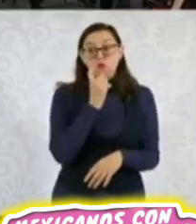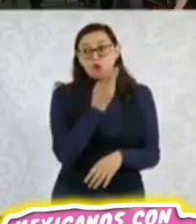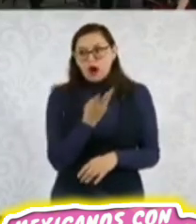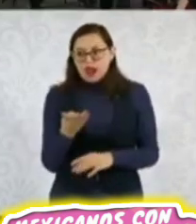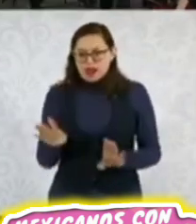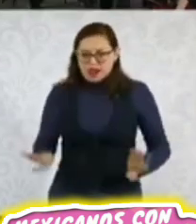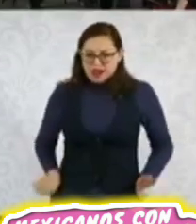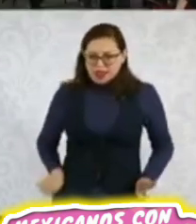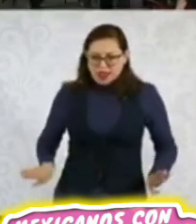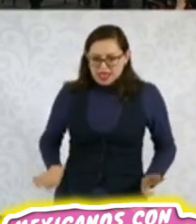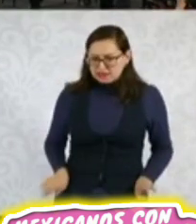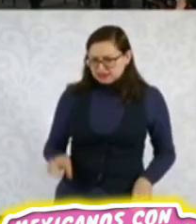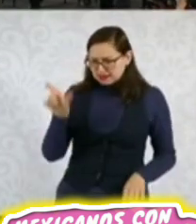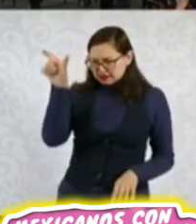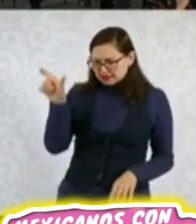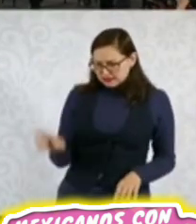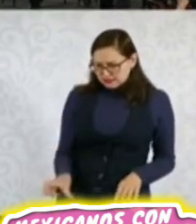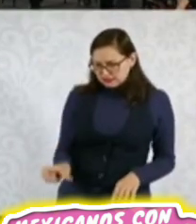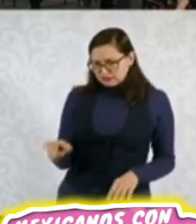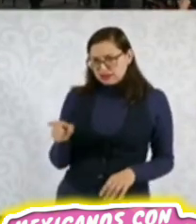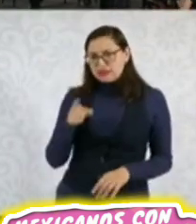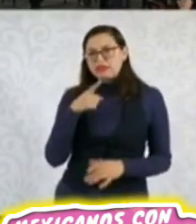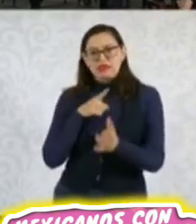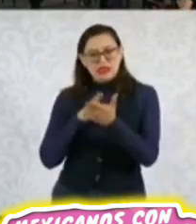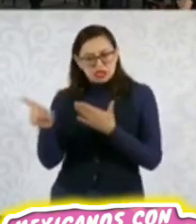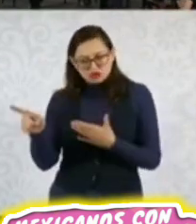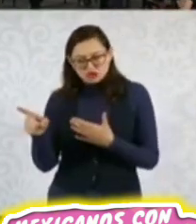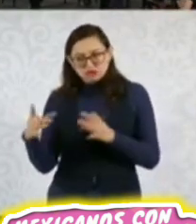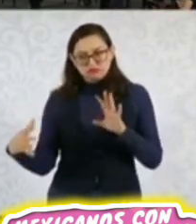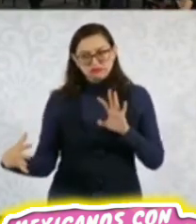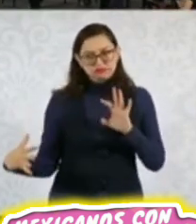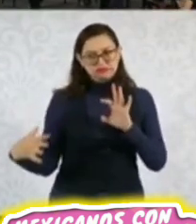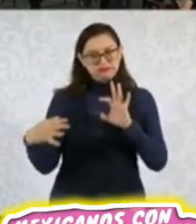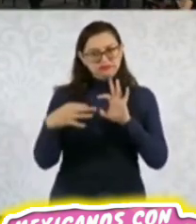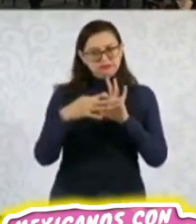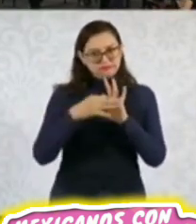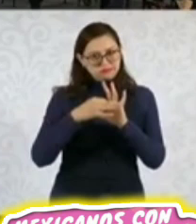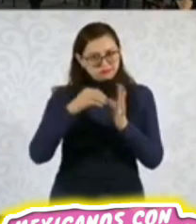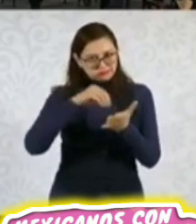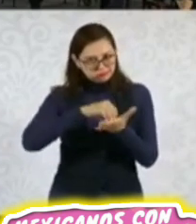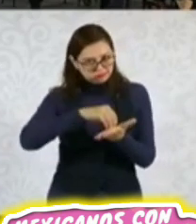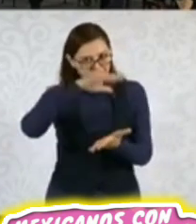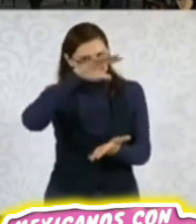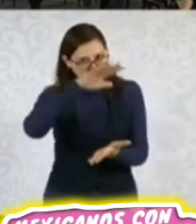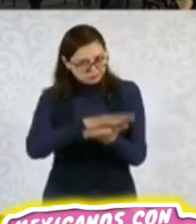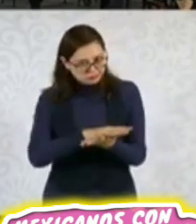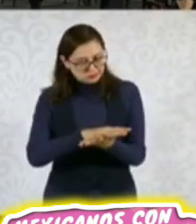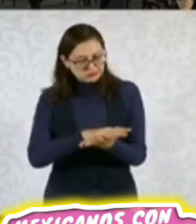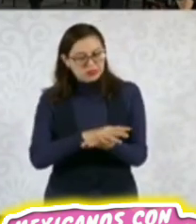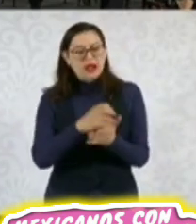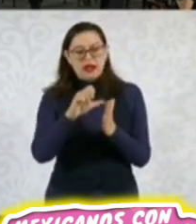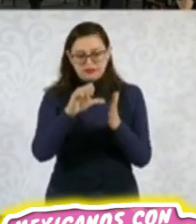se refiere la igualdad sustantiva y queremos que quede en el artículo 4. Adelante.